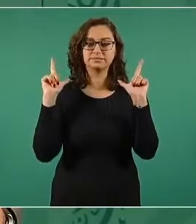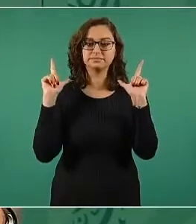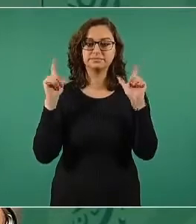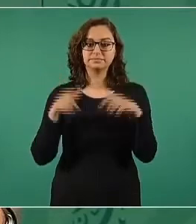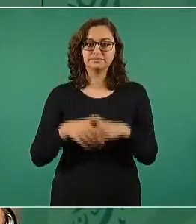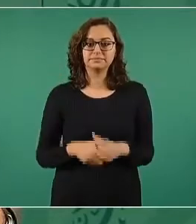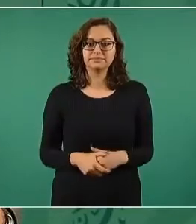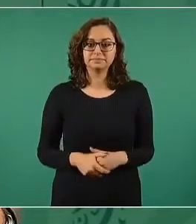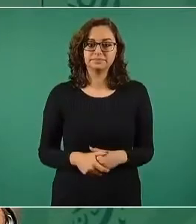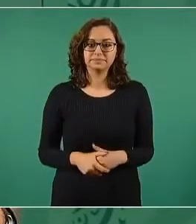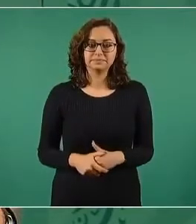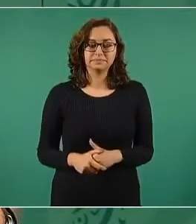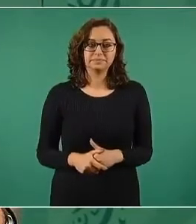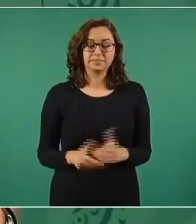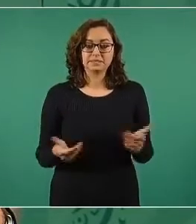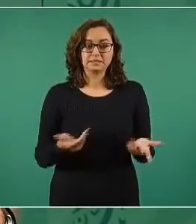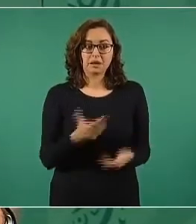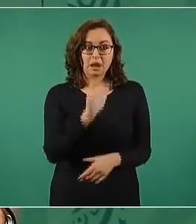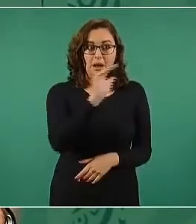pues no consultaba,